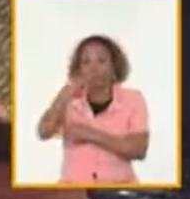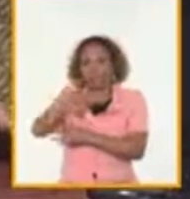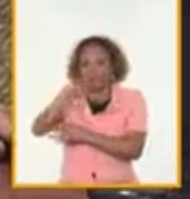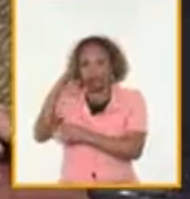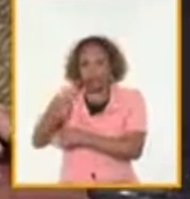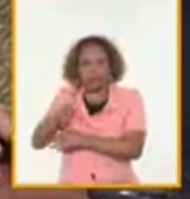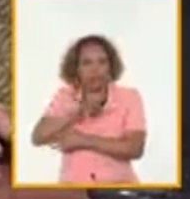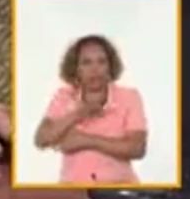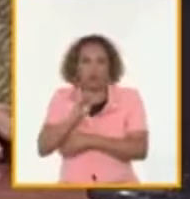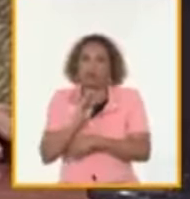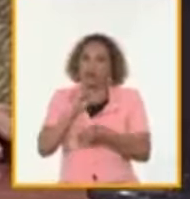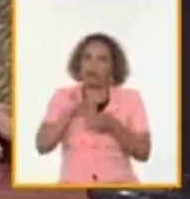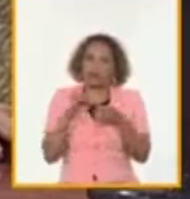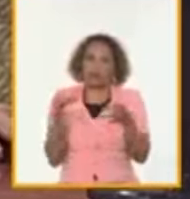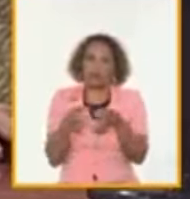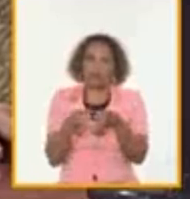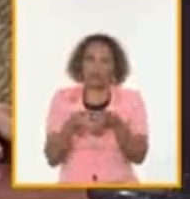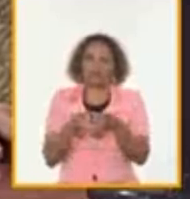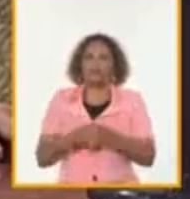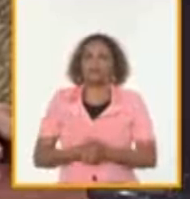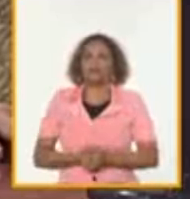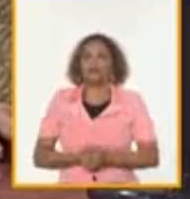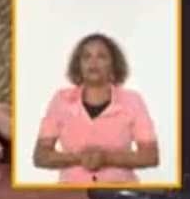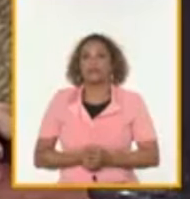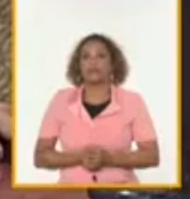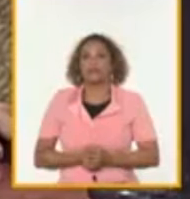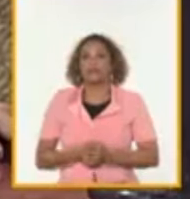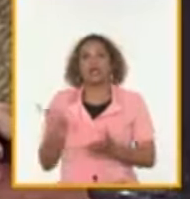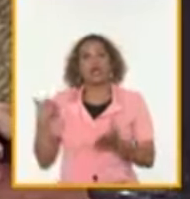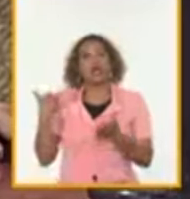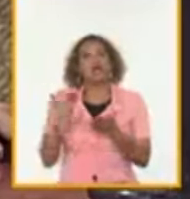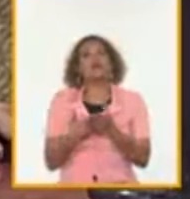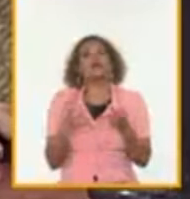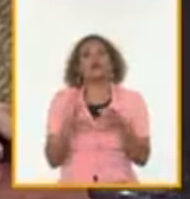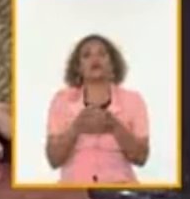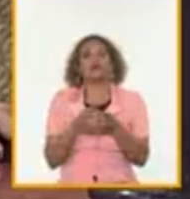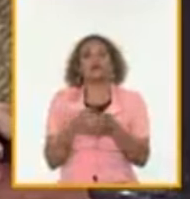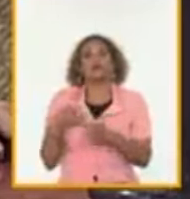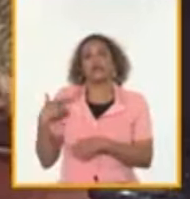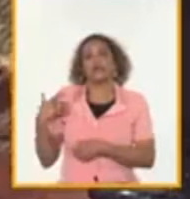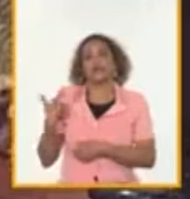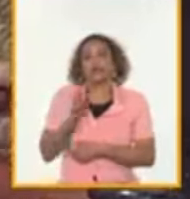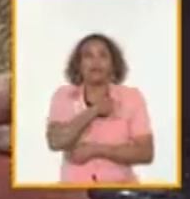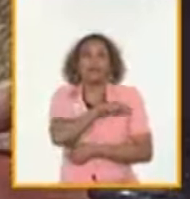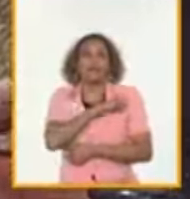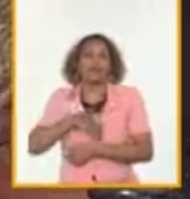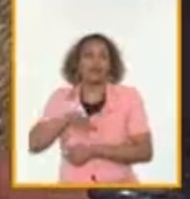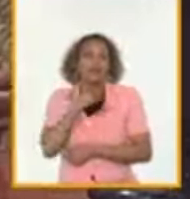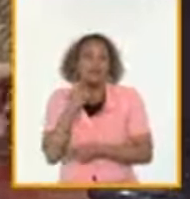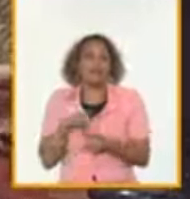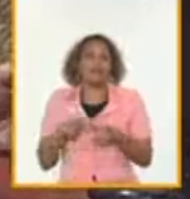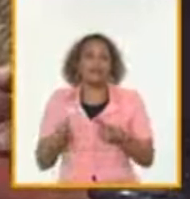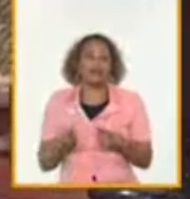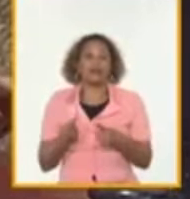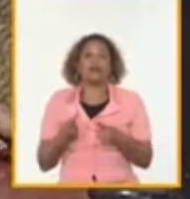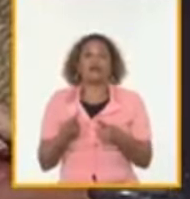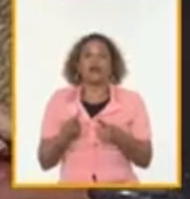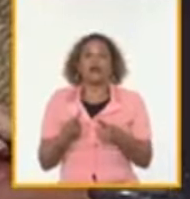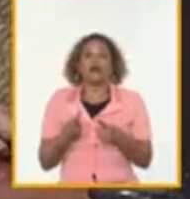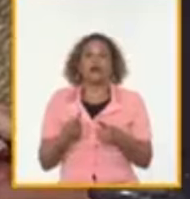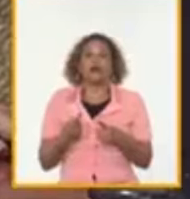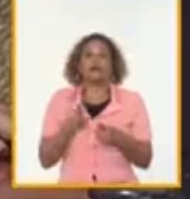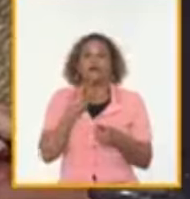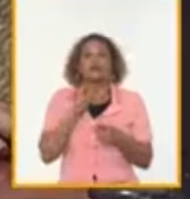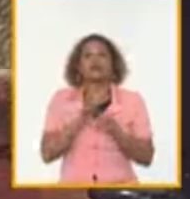y realmente ahora mismo hay un grupo de insatisfacciones en la población relacionadas con todo